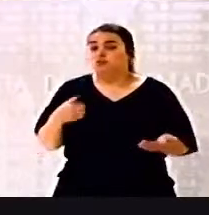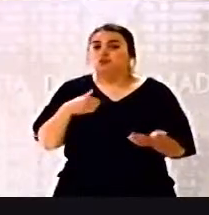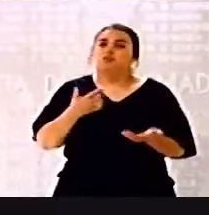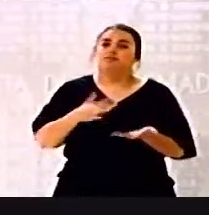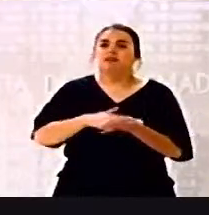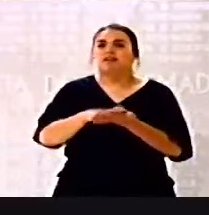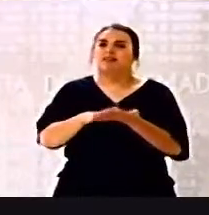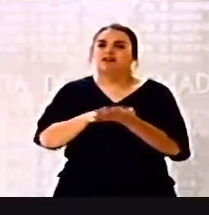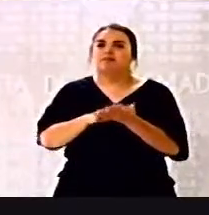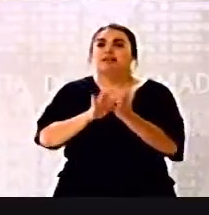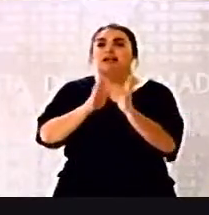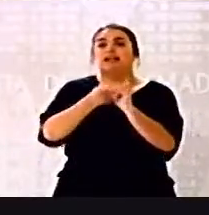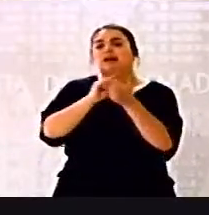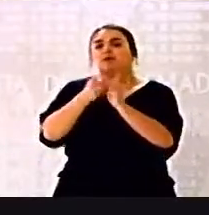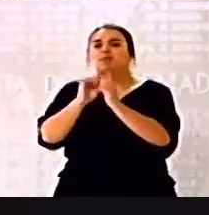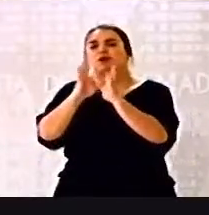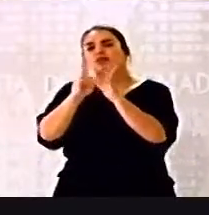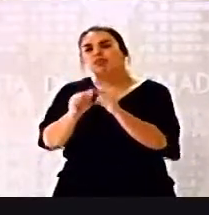tanto de baile de cifras.